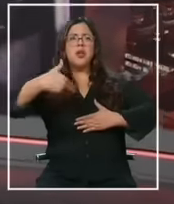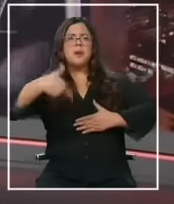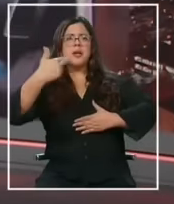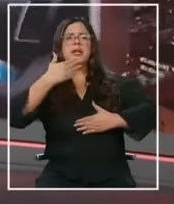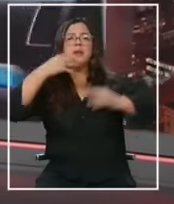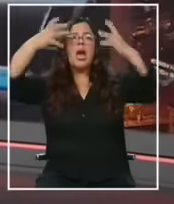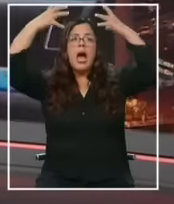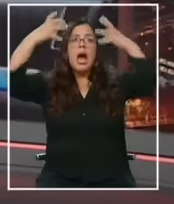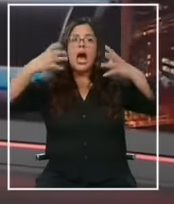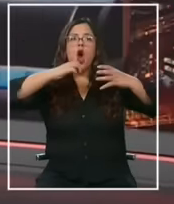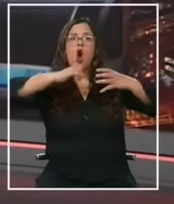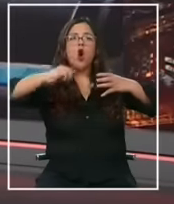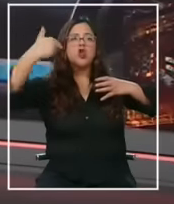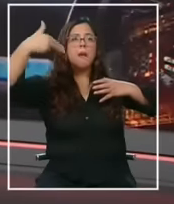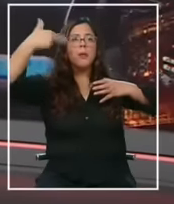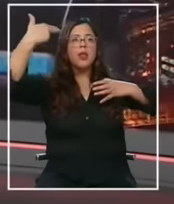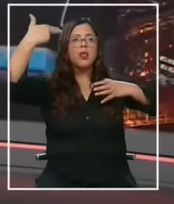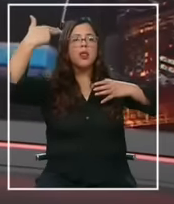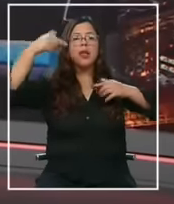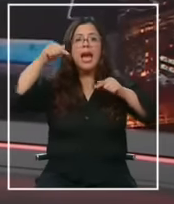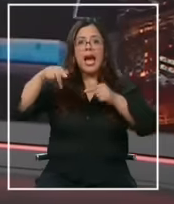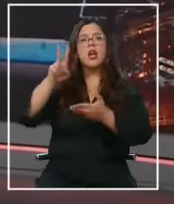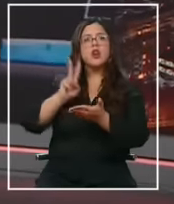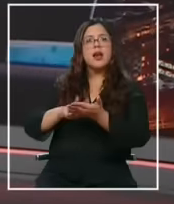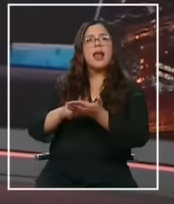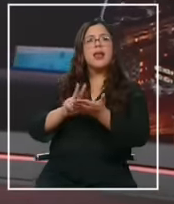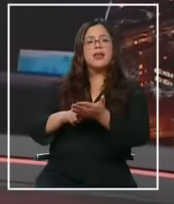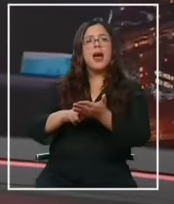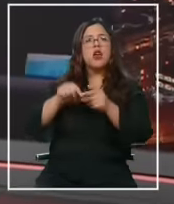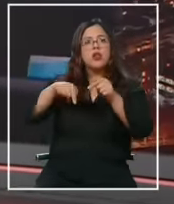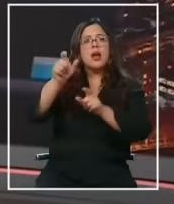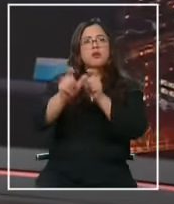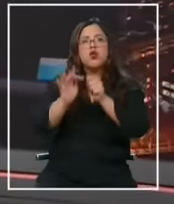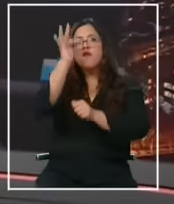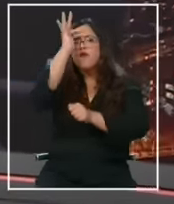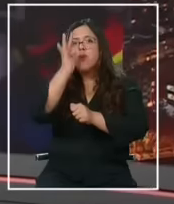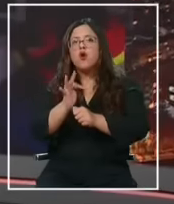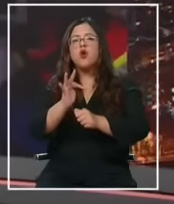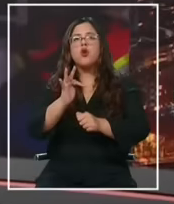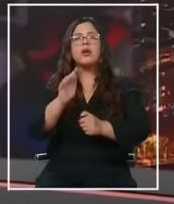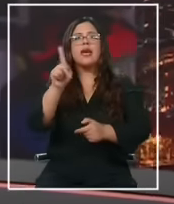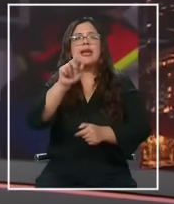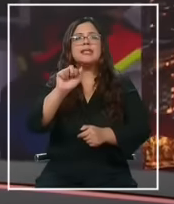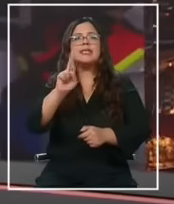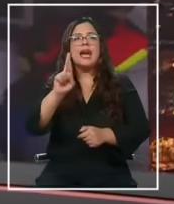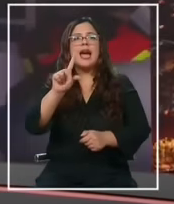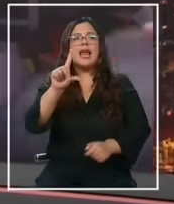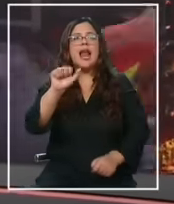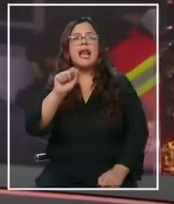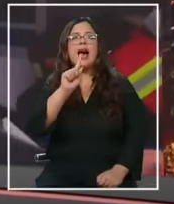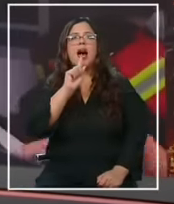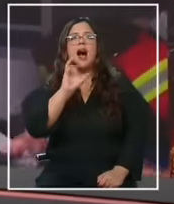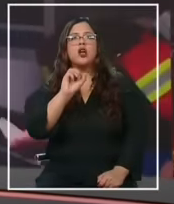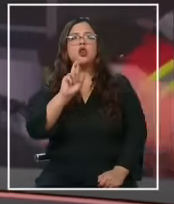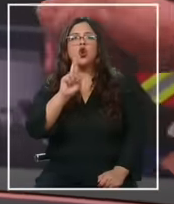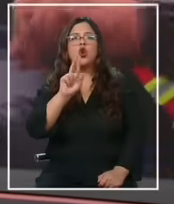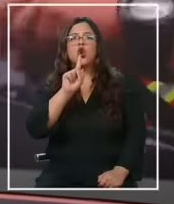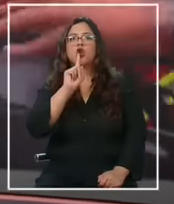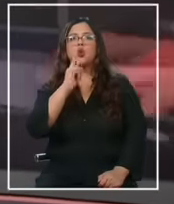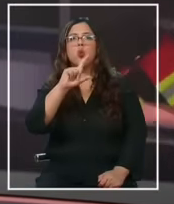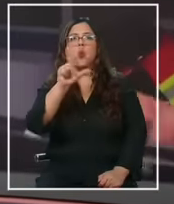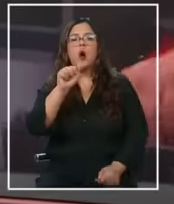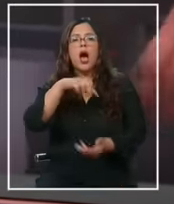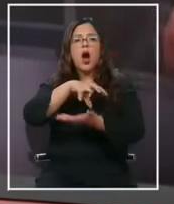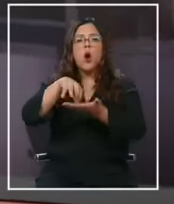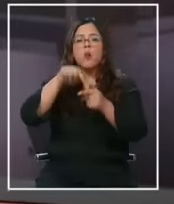casco antibalas. Bueno, esa es la realidad que viven hoy los funcionarios del SAR La Tortuga de esa comuna, que ha decidido